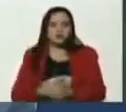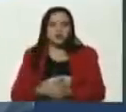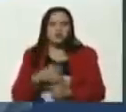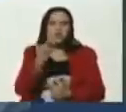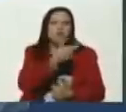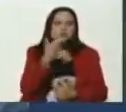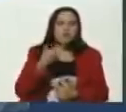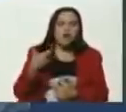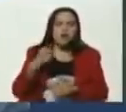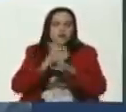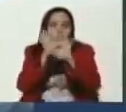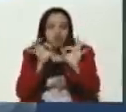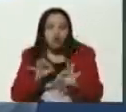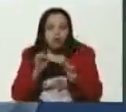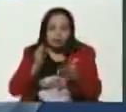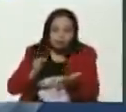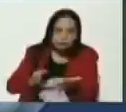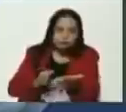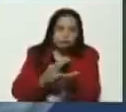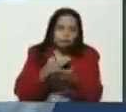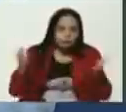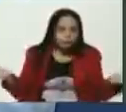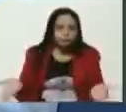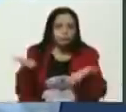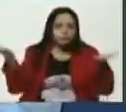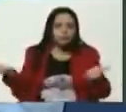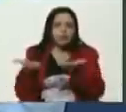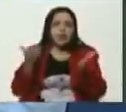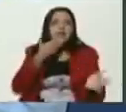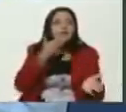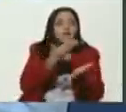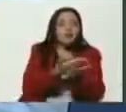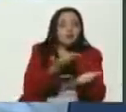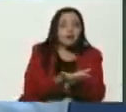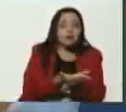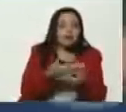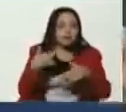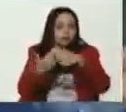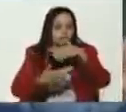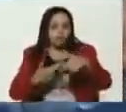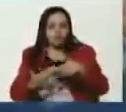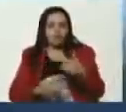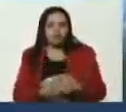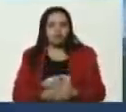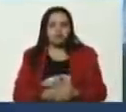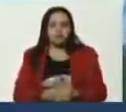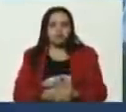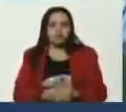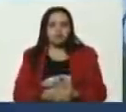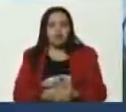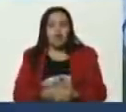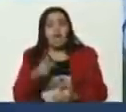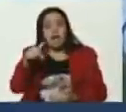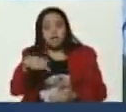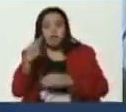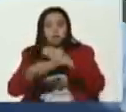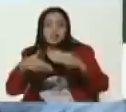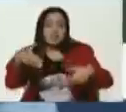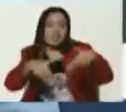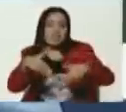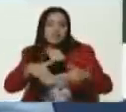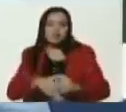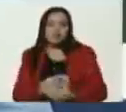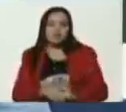buscaremos la manera de seguir avanzando en nuestra propuesta. Aquí vamos a elecciones